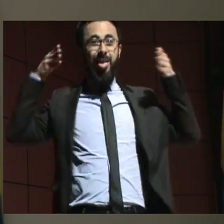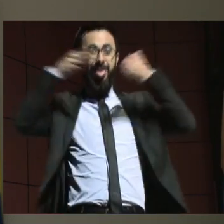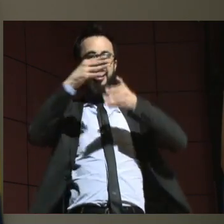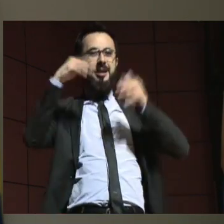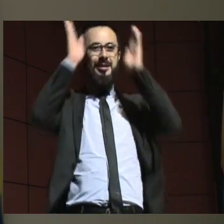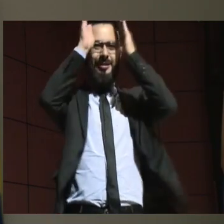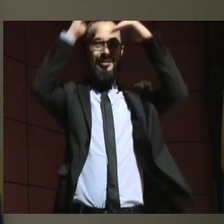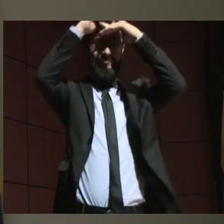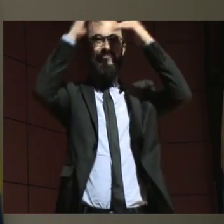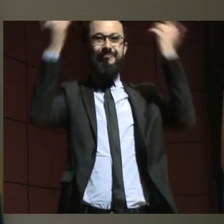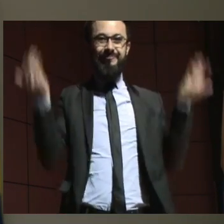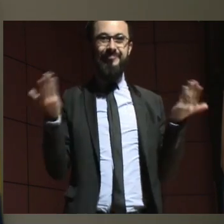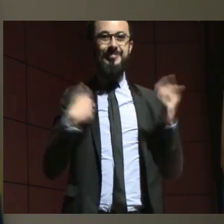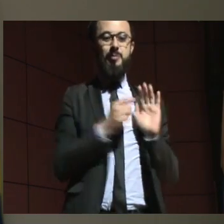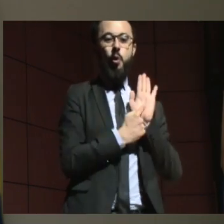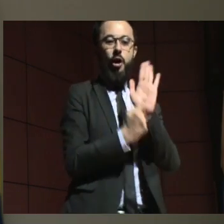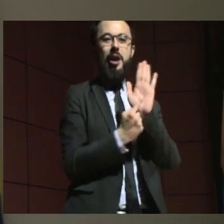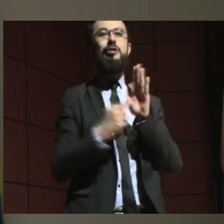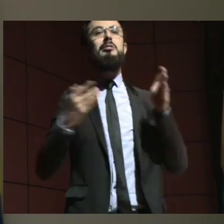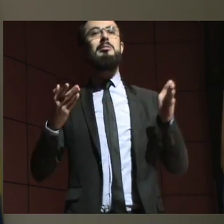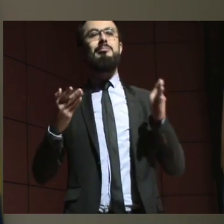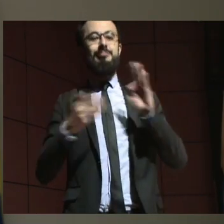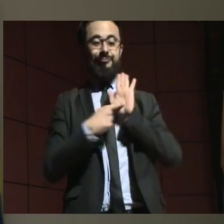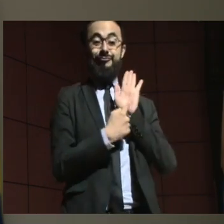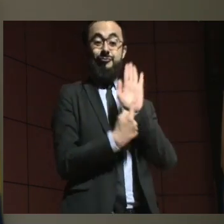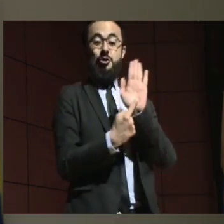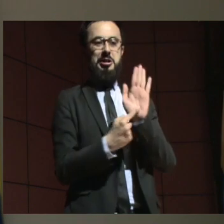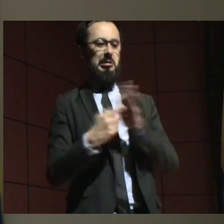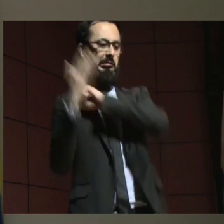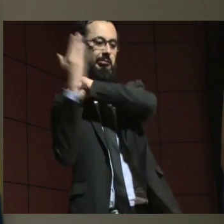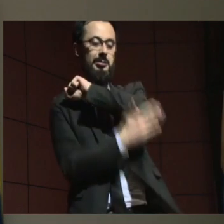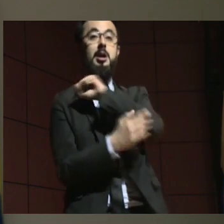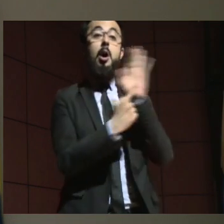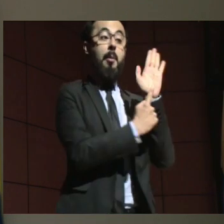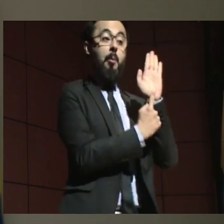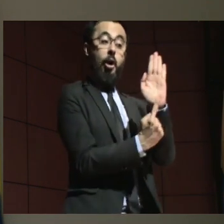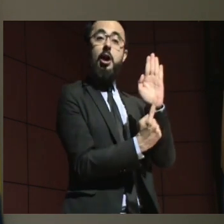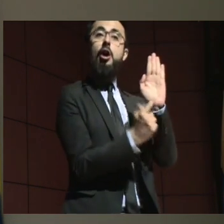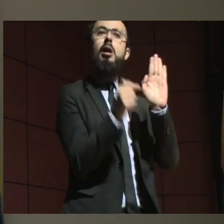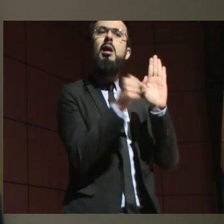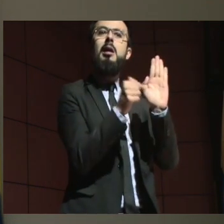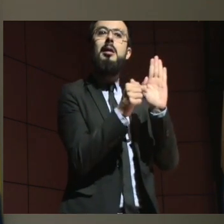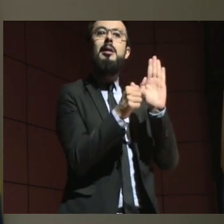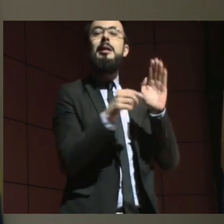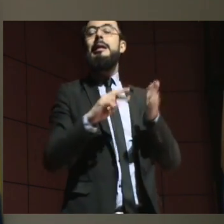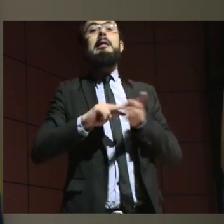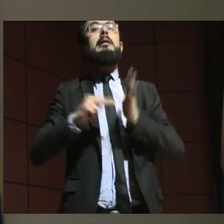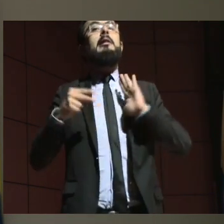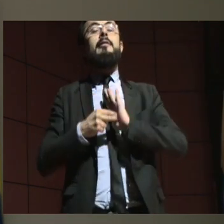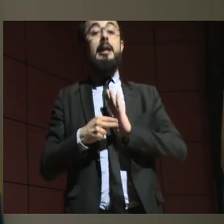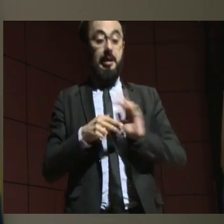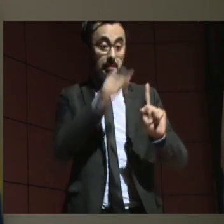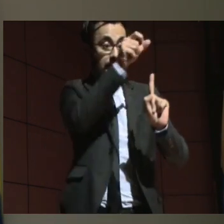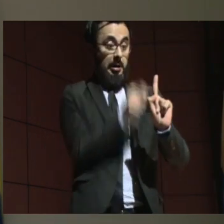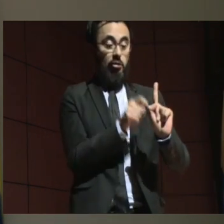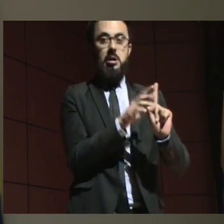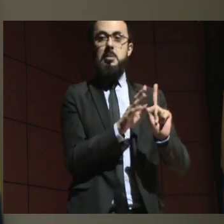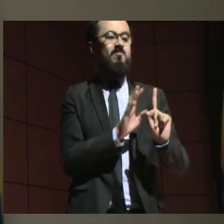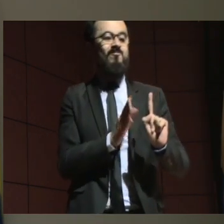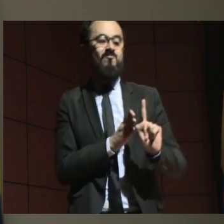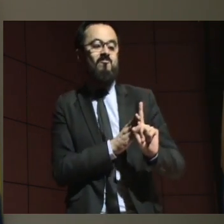bien podemos ver por el modelo, por el nombre del modelo, es prescindir y aislar a las